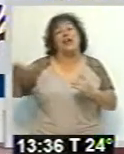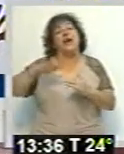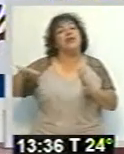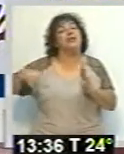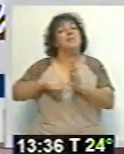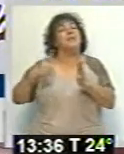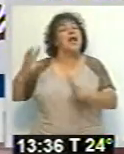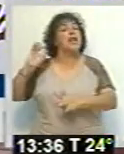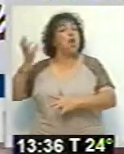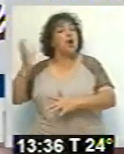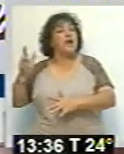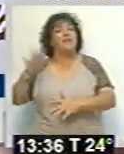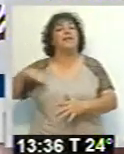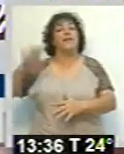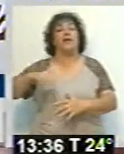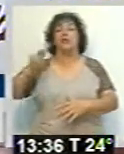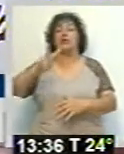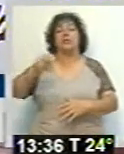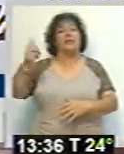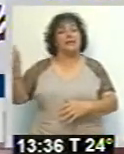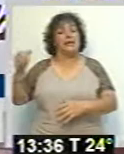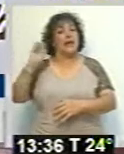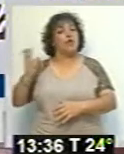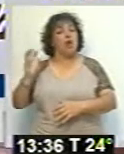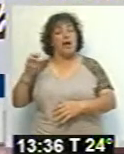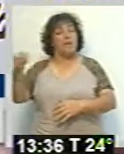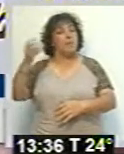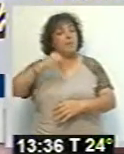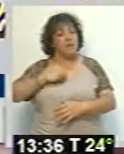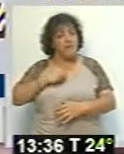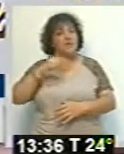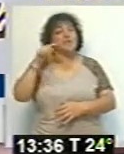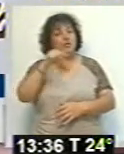Orán, del barrio 266 viviendas de Orán, que va a ser el beneficiado de esta